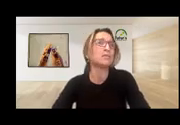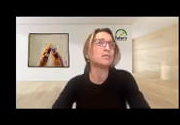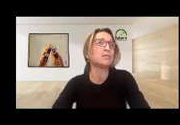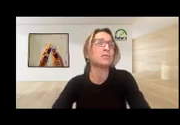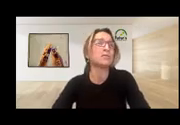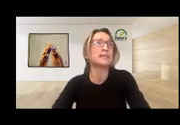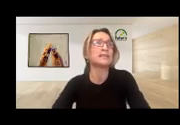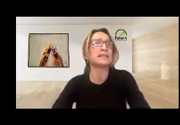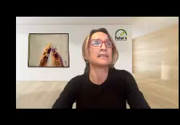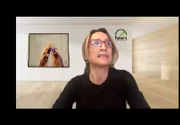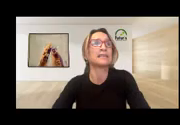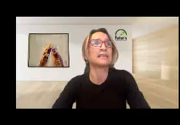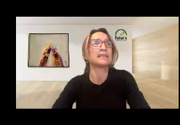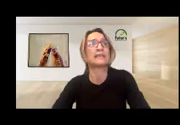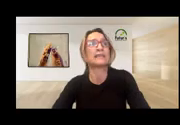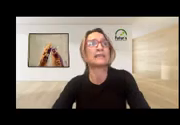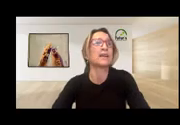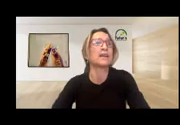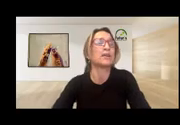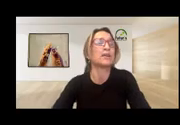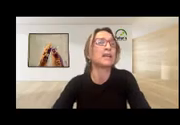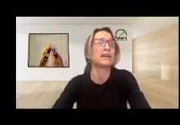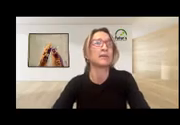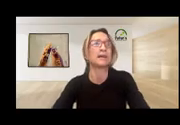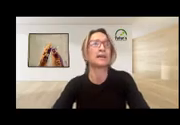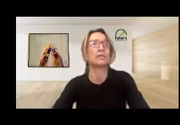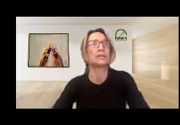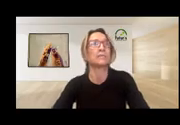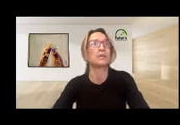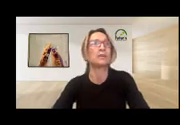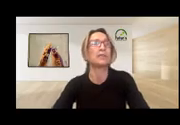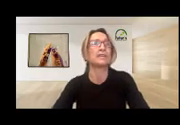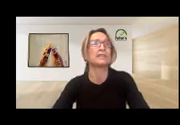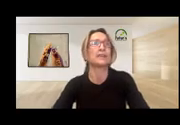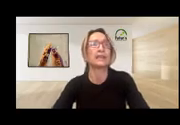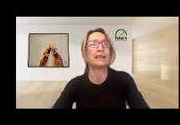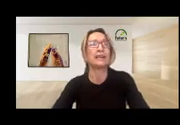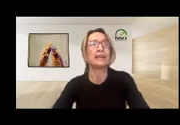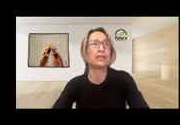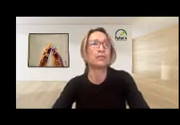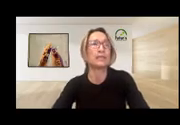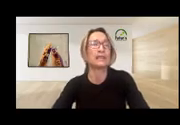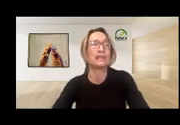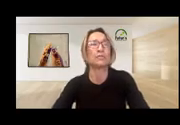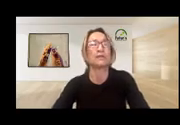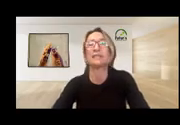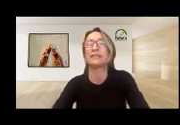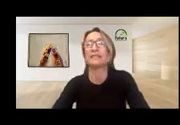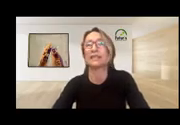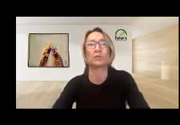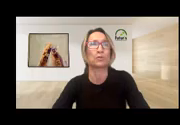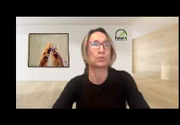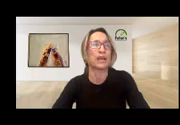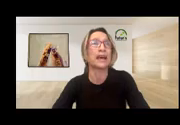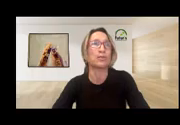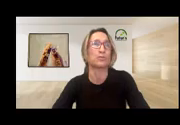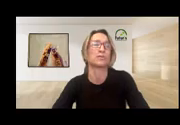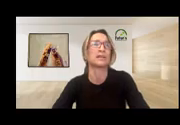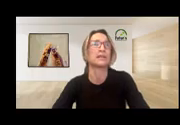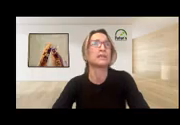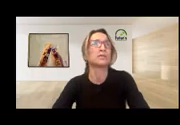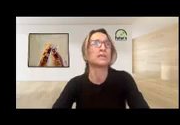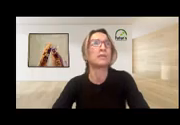Y el Pleistoceno es esa época geológica que va de 2,5 millones de años a hace